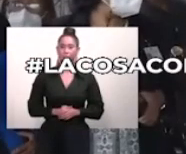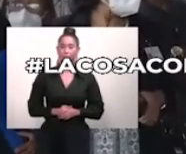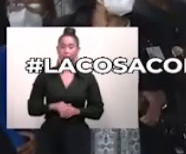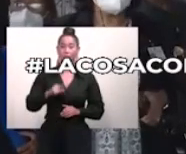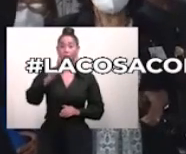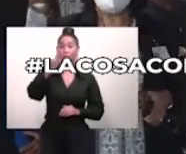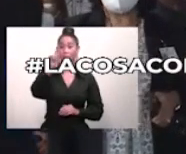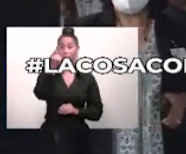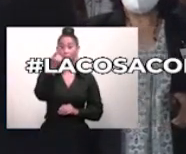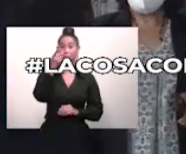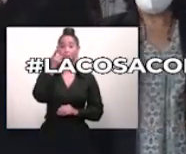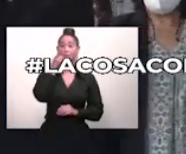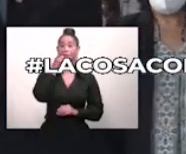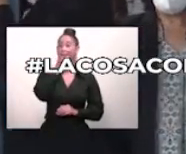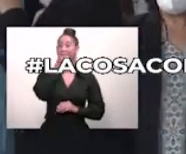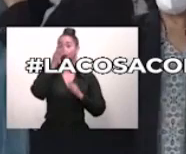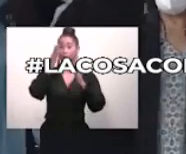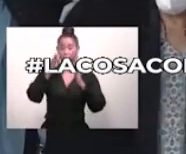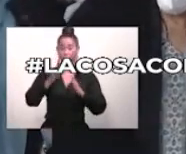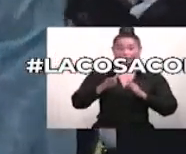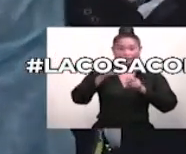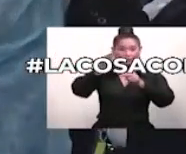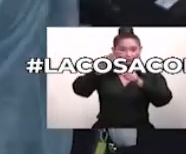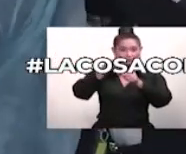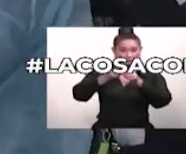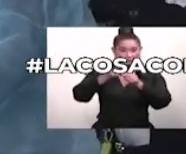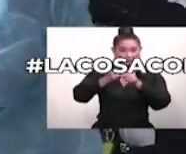El primer dominicano en ser vacunado será el coronel